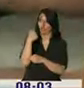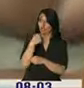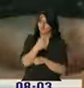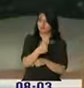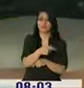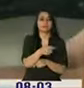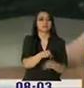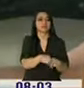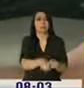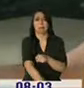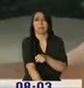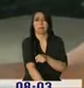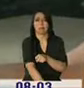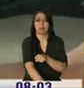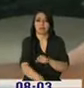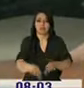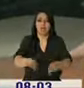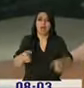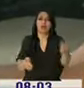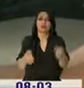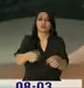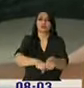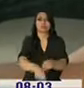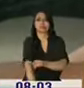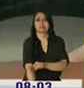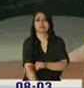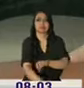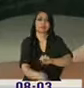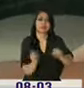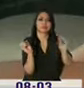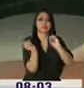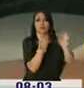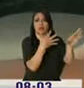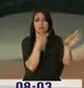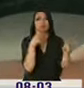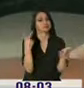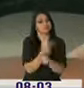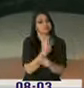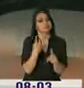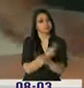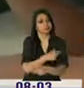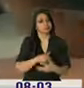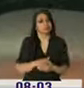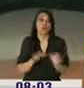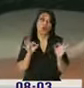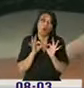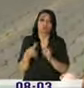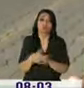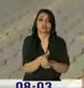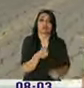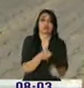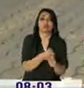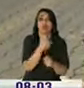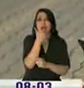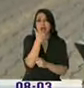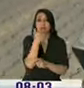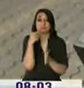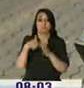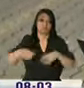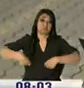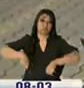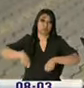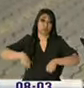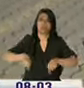roto ahí la mesa del carro. Estaba botado ahí, entonces muy peligroso. Puede haber incluso un accidente aquí. Un motorizado se cayó ahí